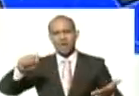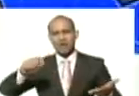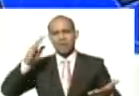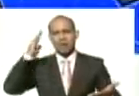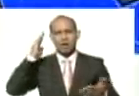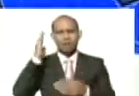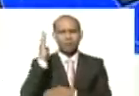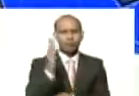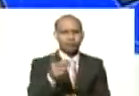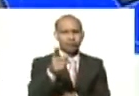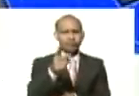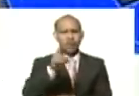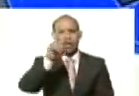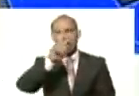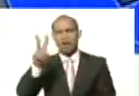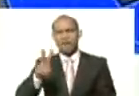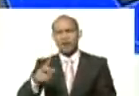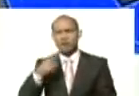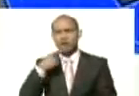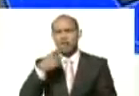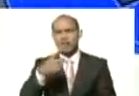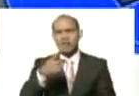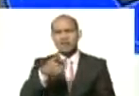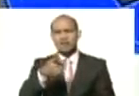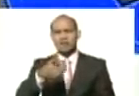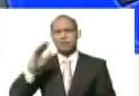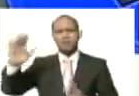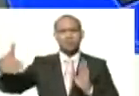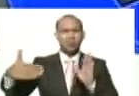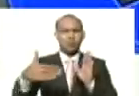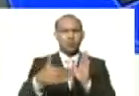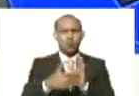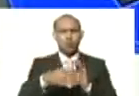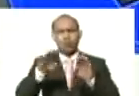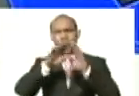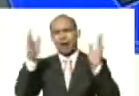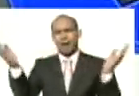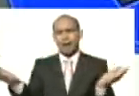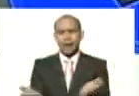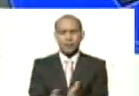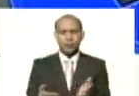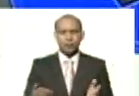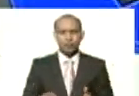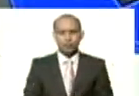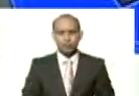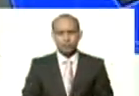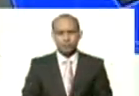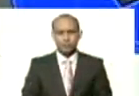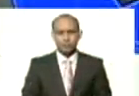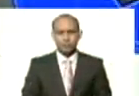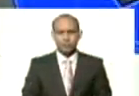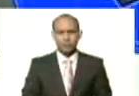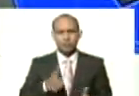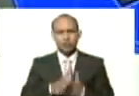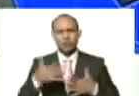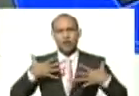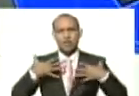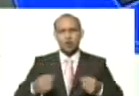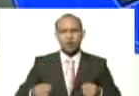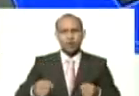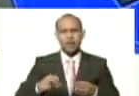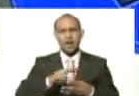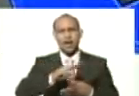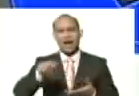decreto declarando a Venezuela amenaza inusual y extraordinaria contra la seguridad nacional